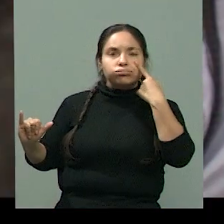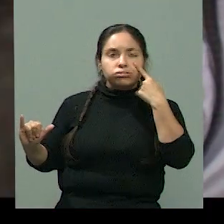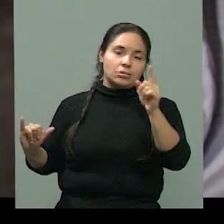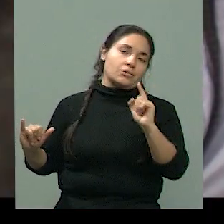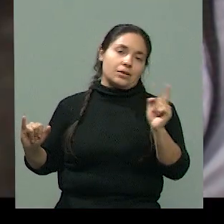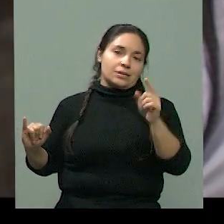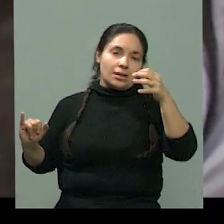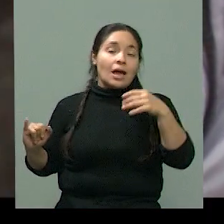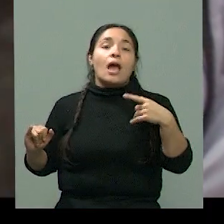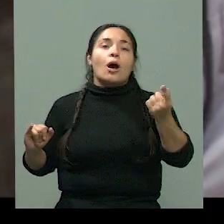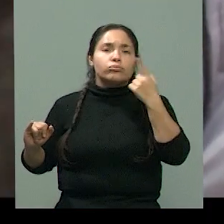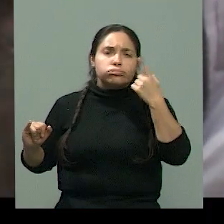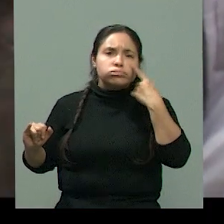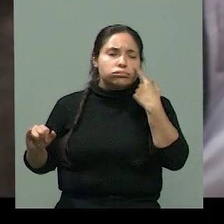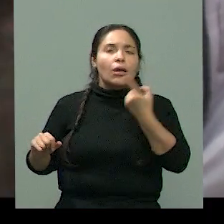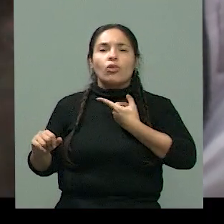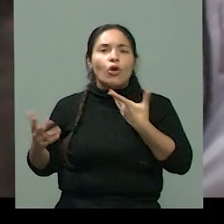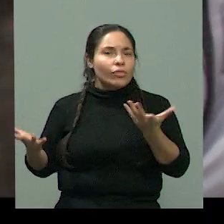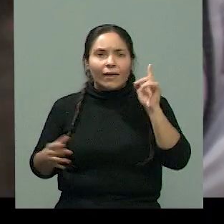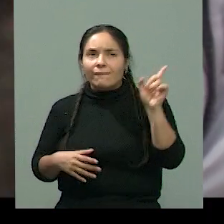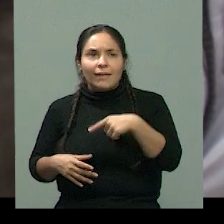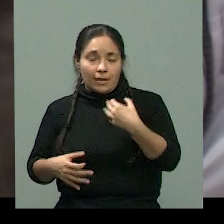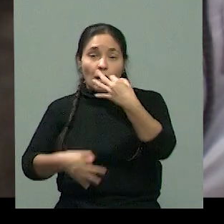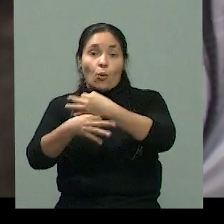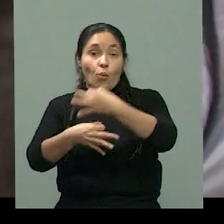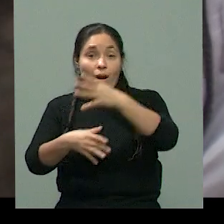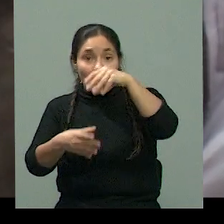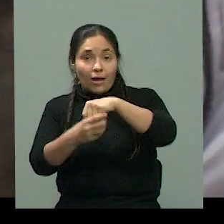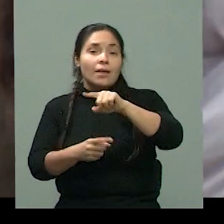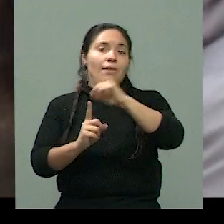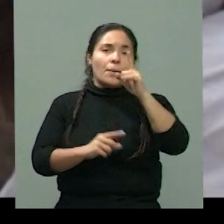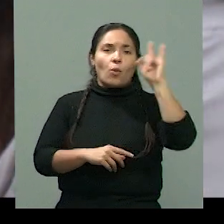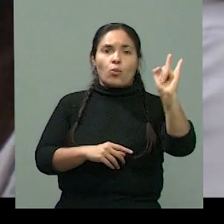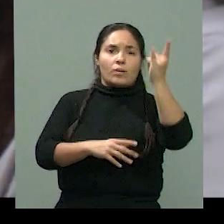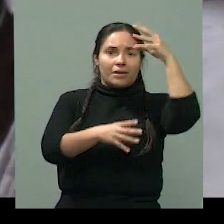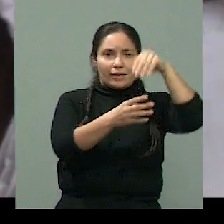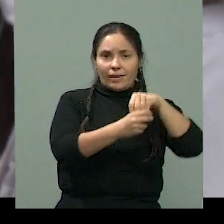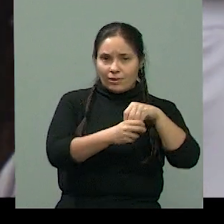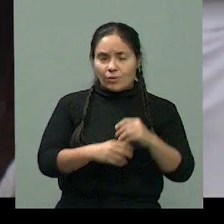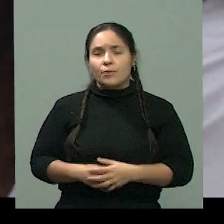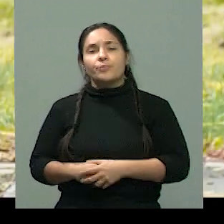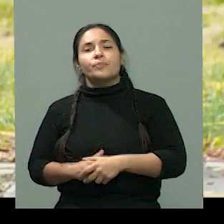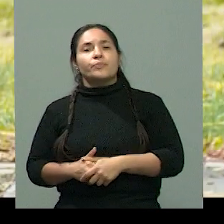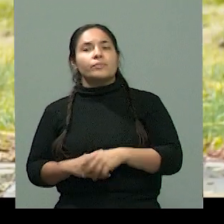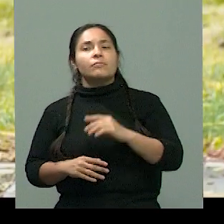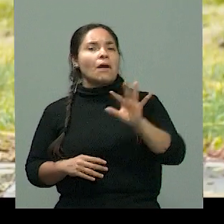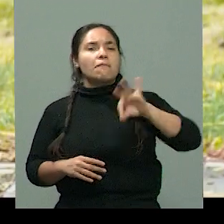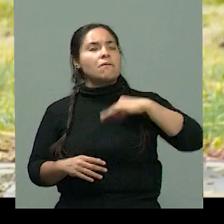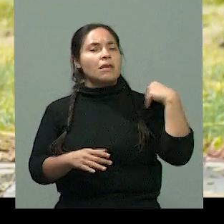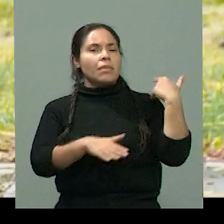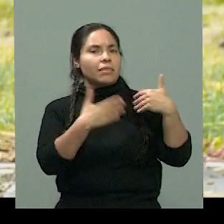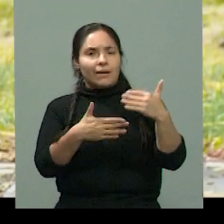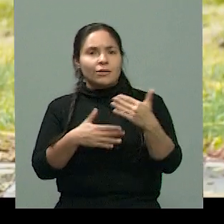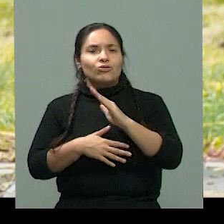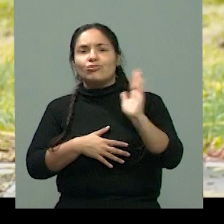se construye adentro de una escuela, adentro de la universidad. Todos en algún momento de nuestra vida hacemos